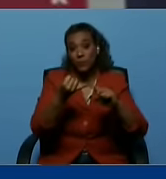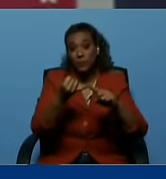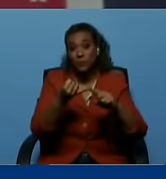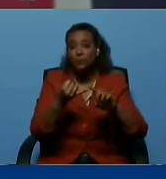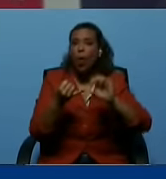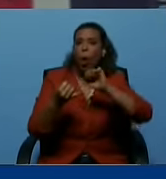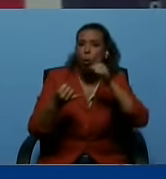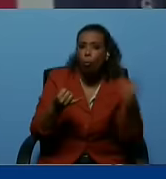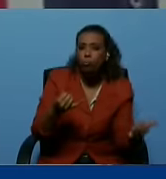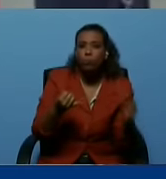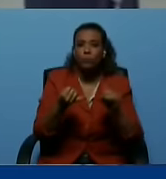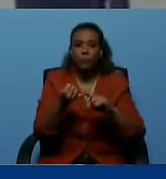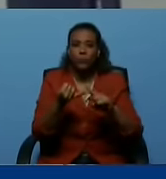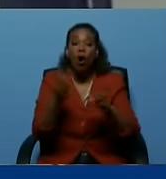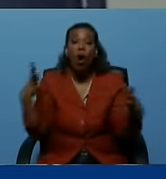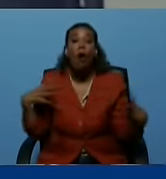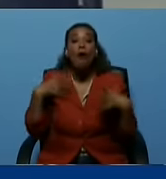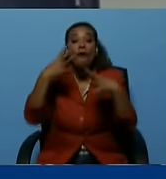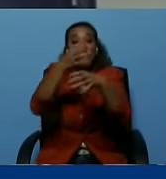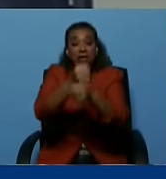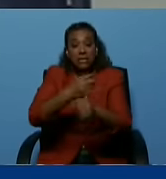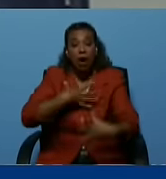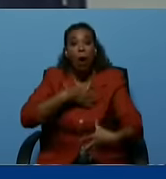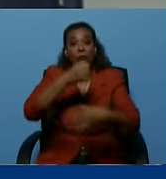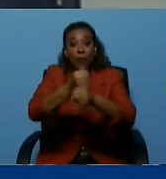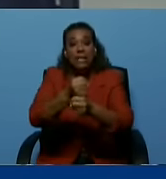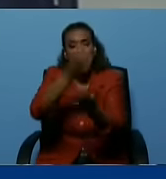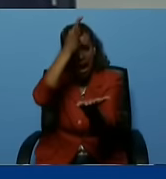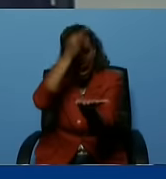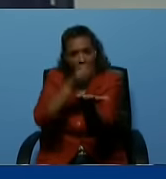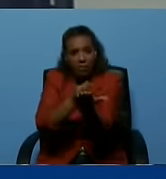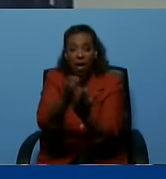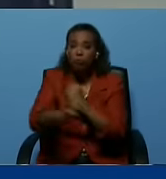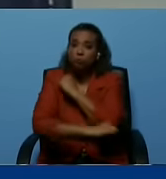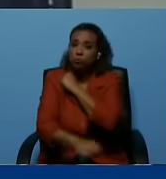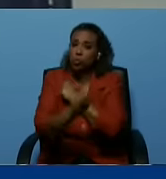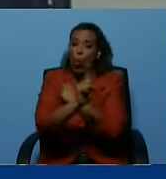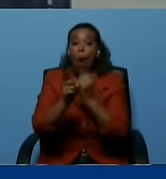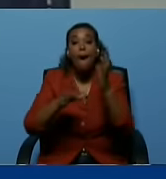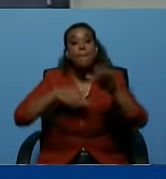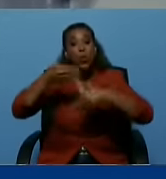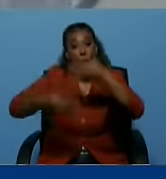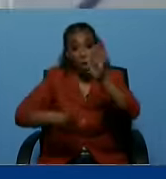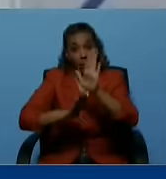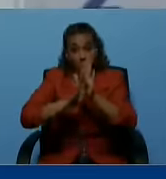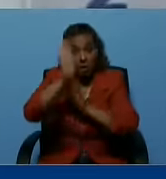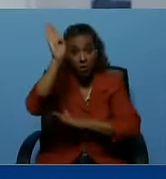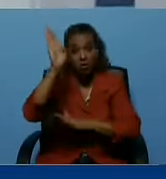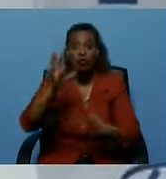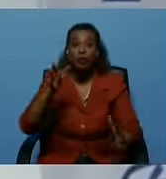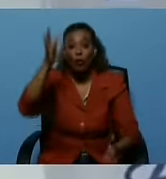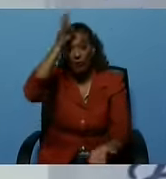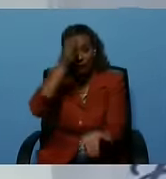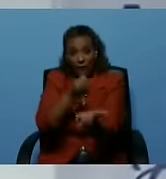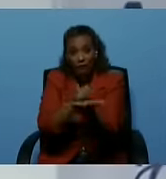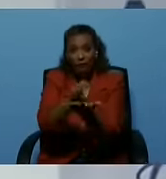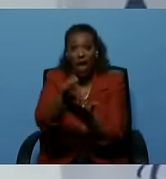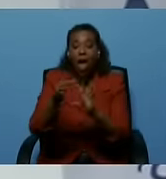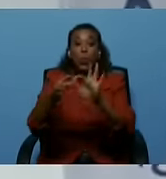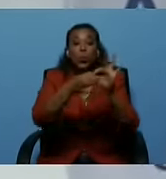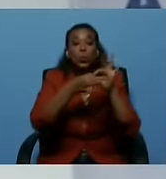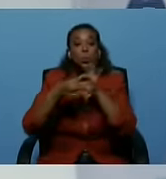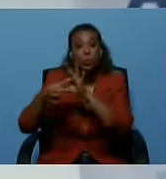Aquí venimos, ¿ves? Confianza, lealtad, progreso, fe,